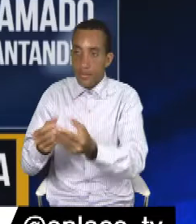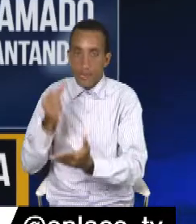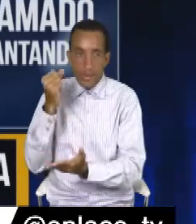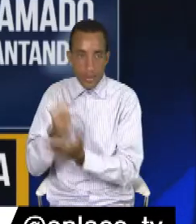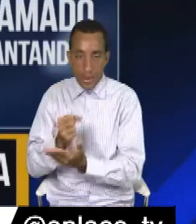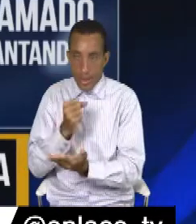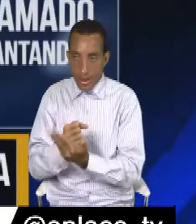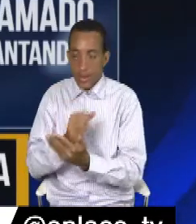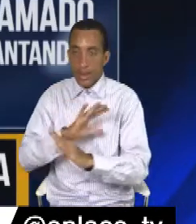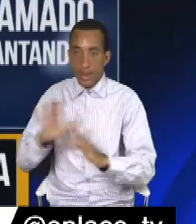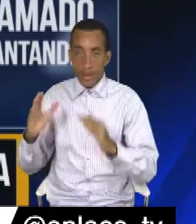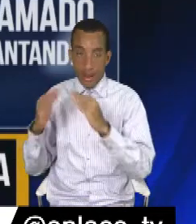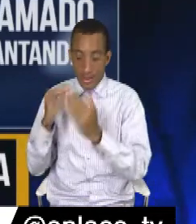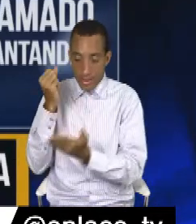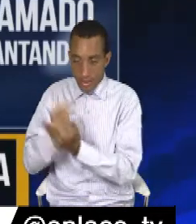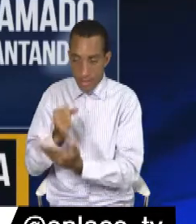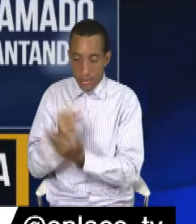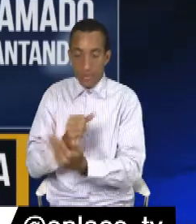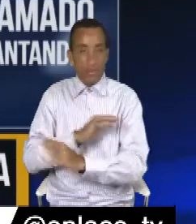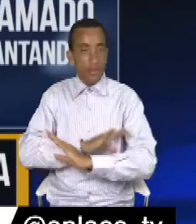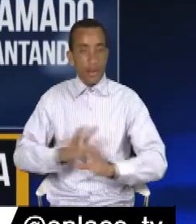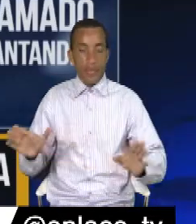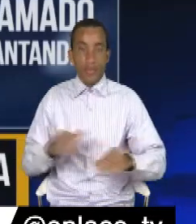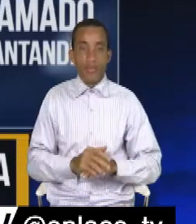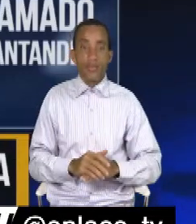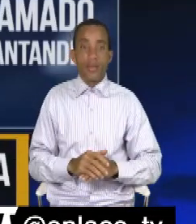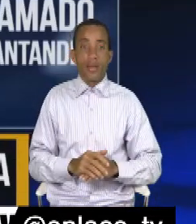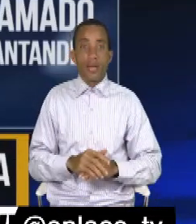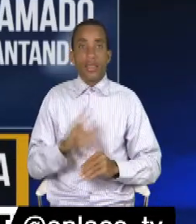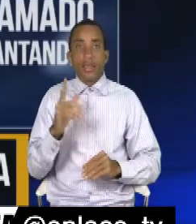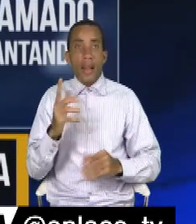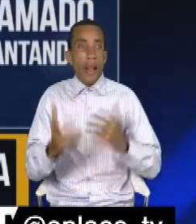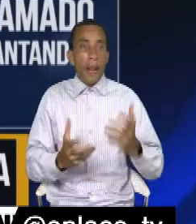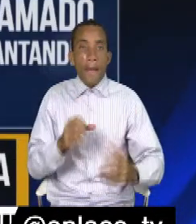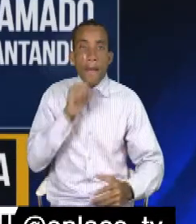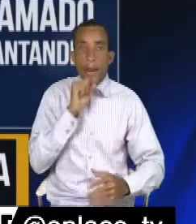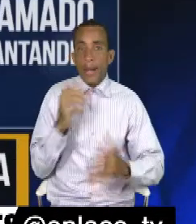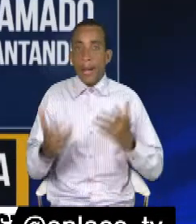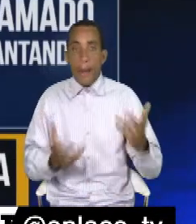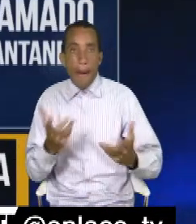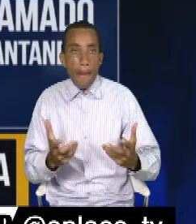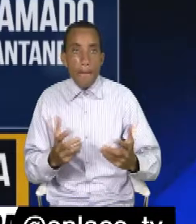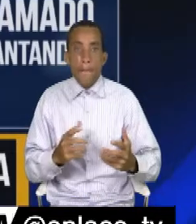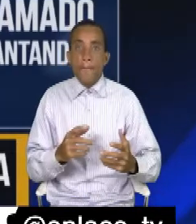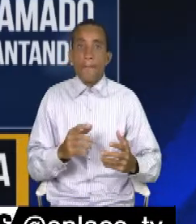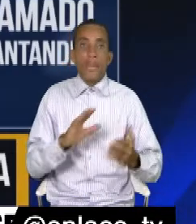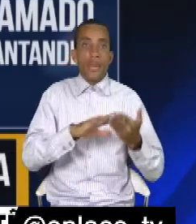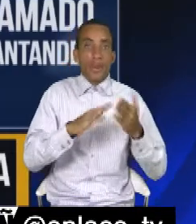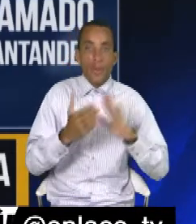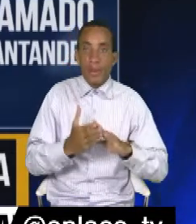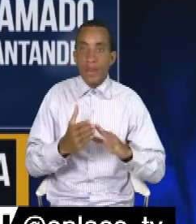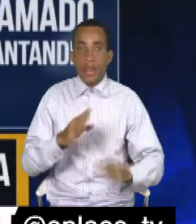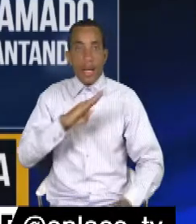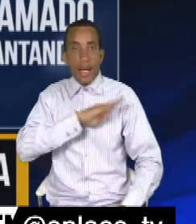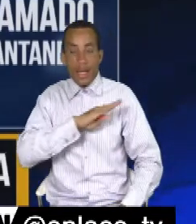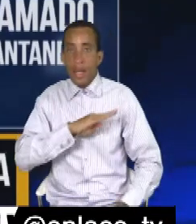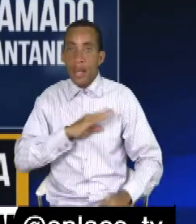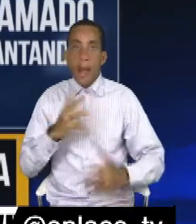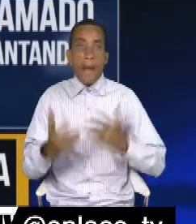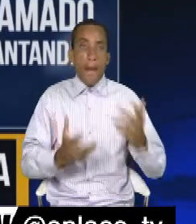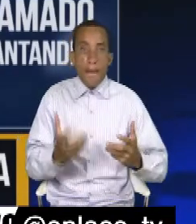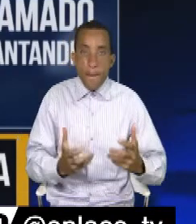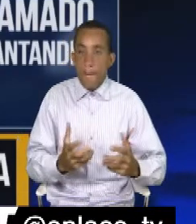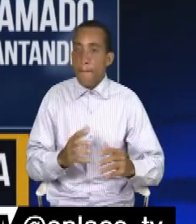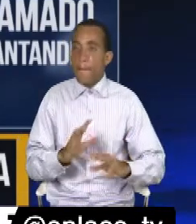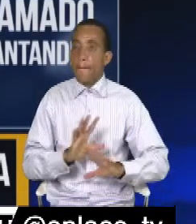atender este llamado de las elecciones. Barranca Bermeja no puede estar en una incertidumbre, ni puede estar a la deriva, ni de la comunidad, ni el mandatario local. Por eso creemos